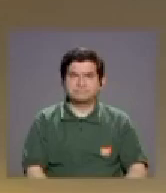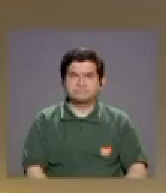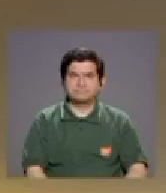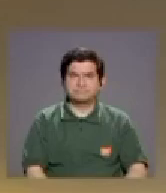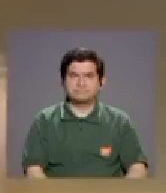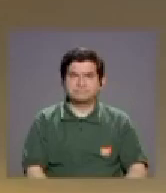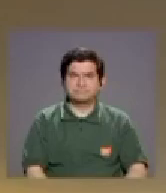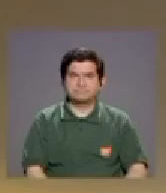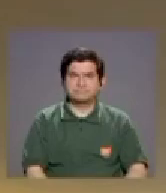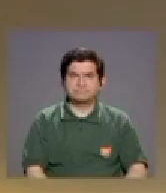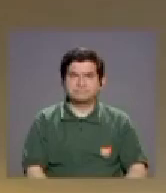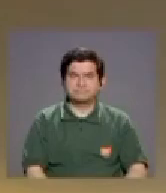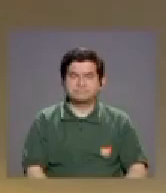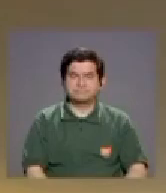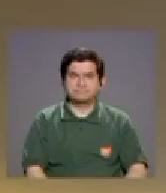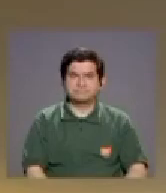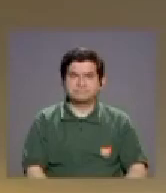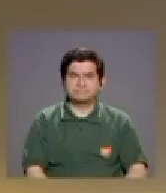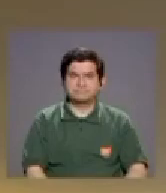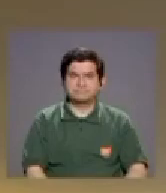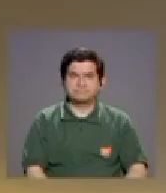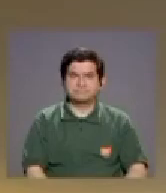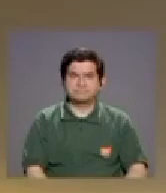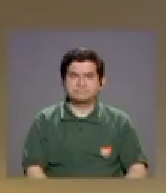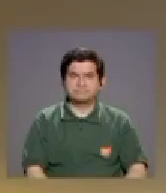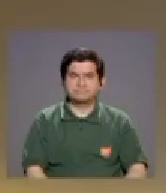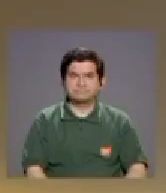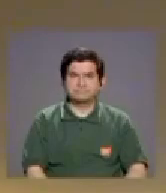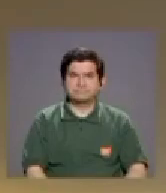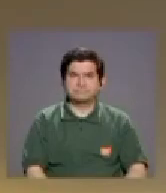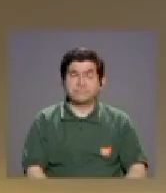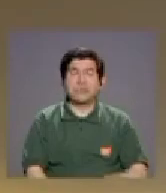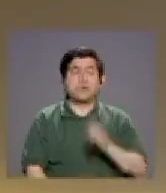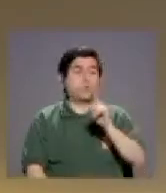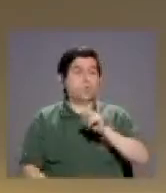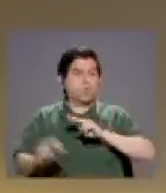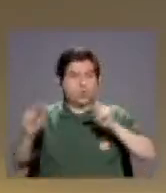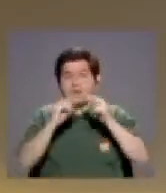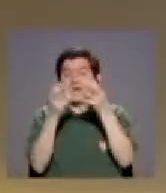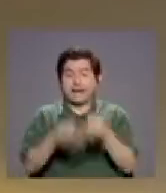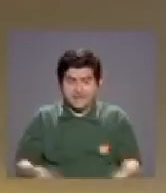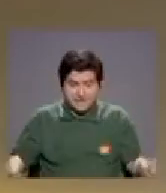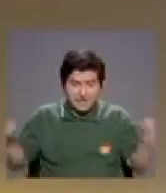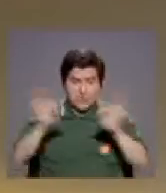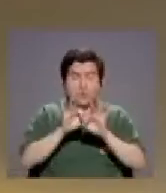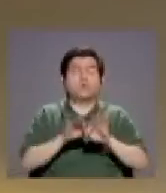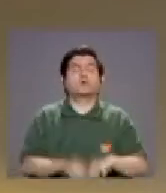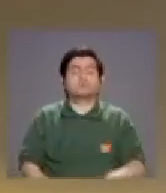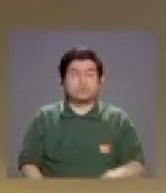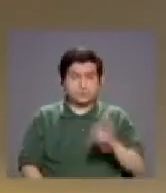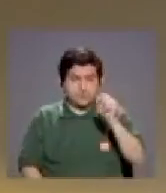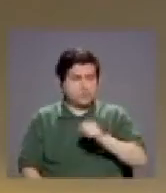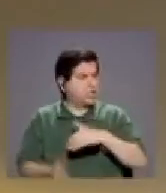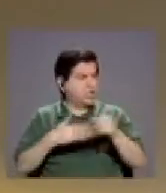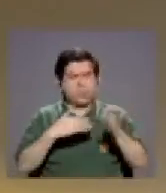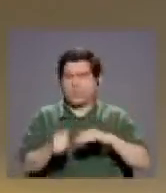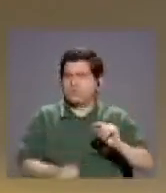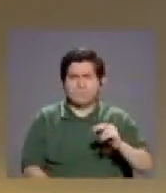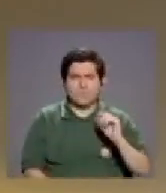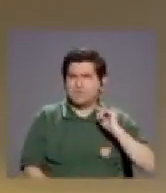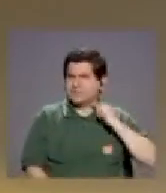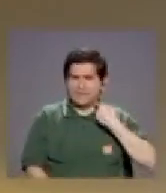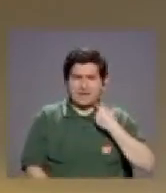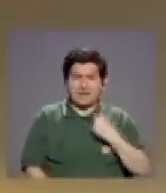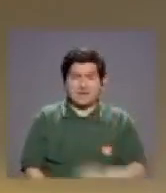que efectivamente es un gran negocio, no importa qué tan cara sea, porque